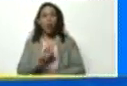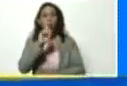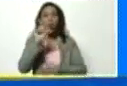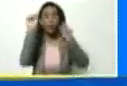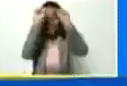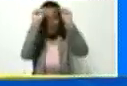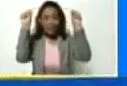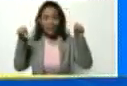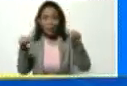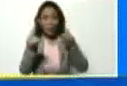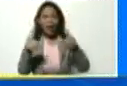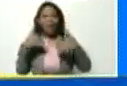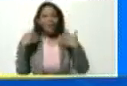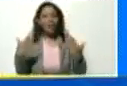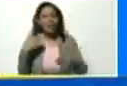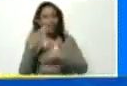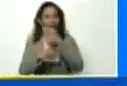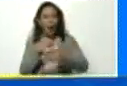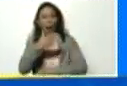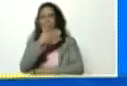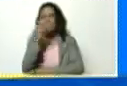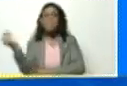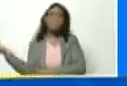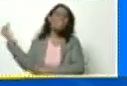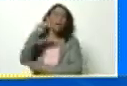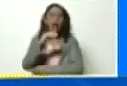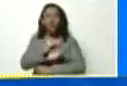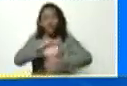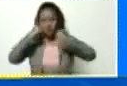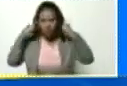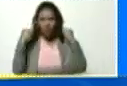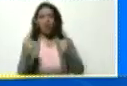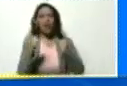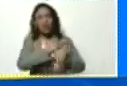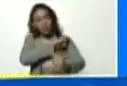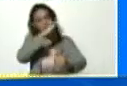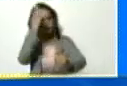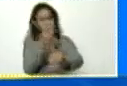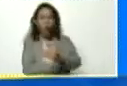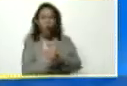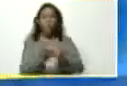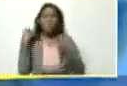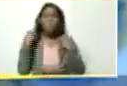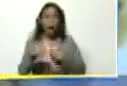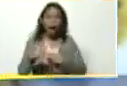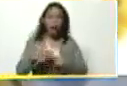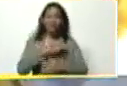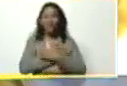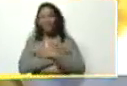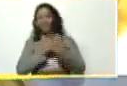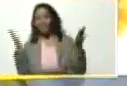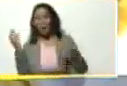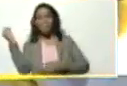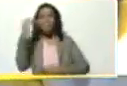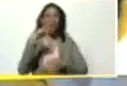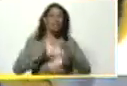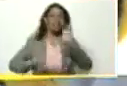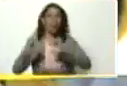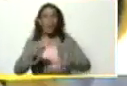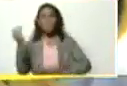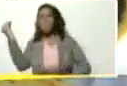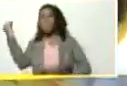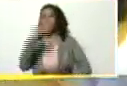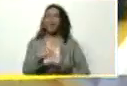sistema que sea el más poderoso, el más solidario, el más científico, el más